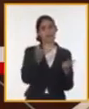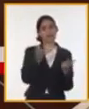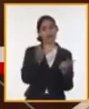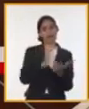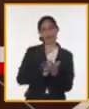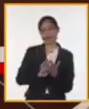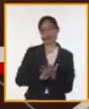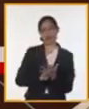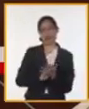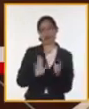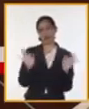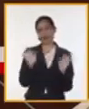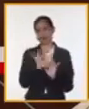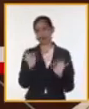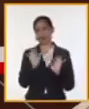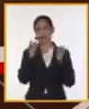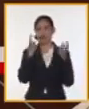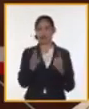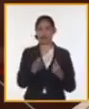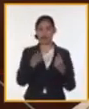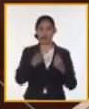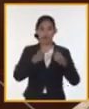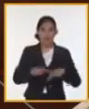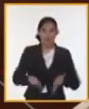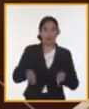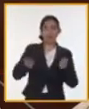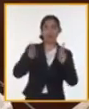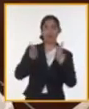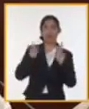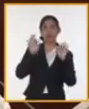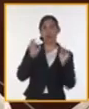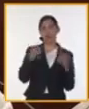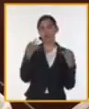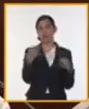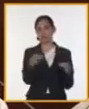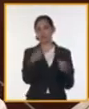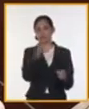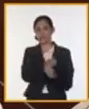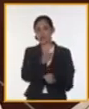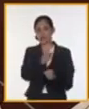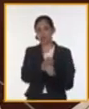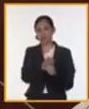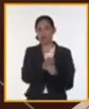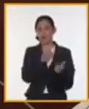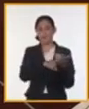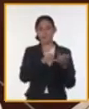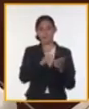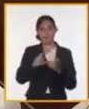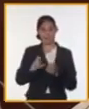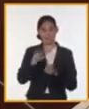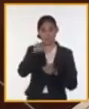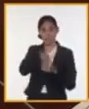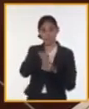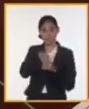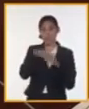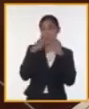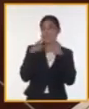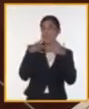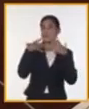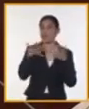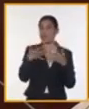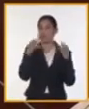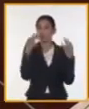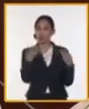que es un acuerdo que es permanente en el trabajo del partido y que, por supuesto, en el